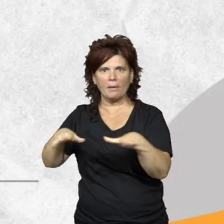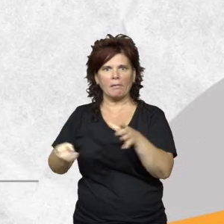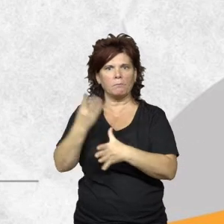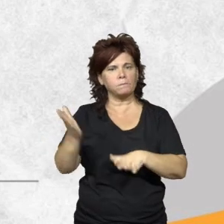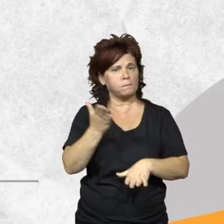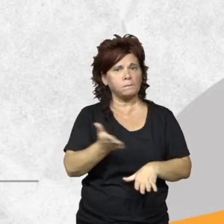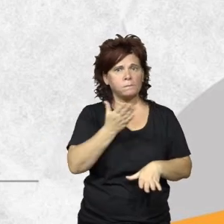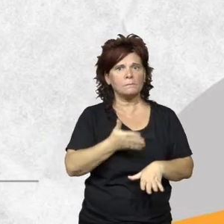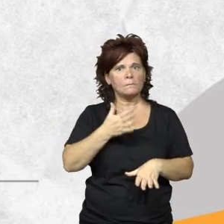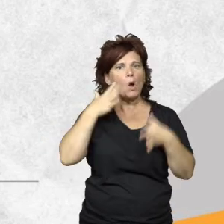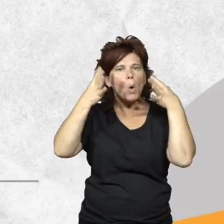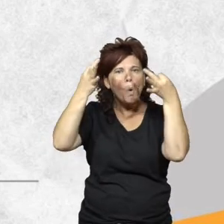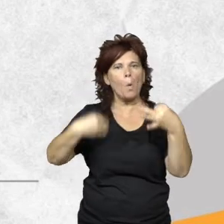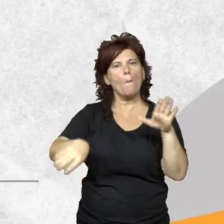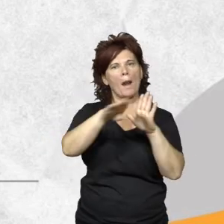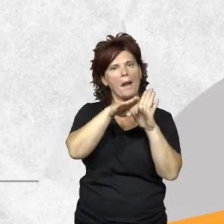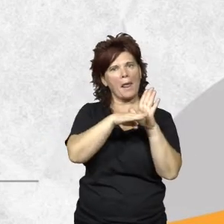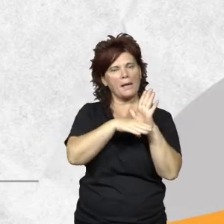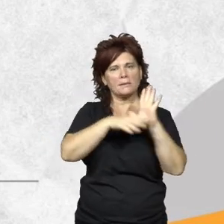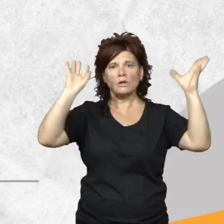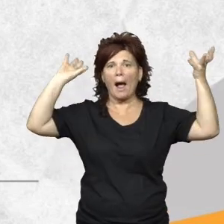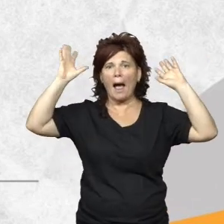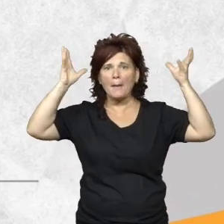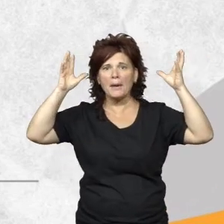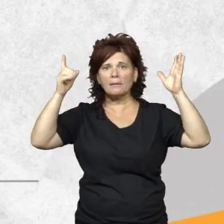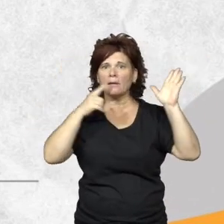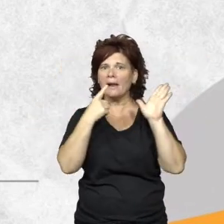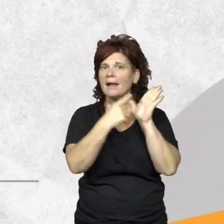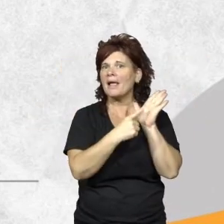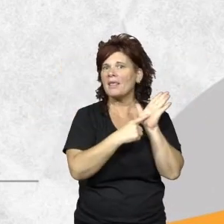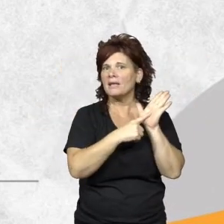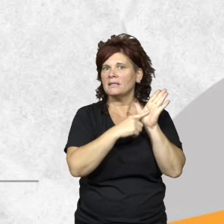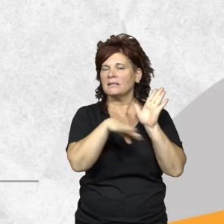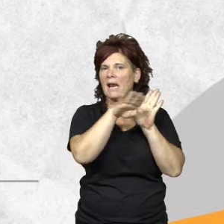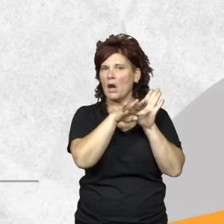productivas cumplan con los requisitos ambientales establecidos en la normativa vigente.